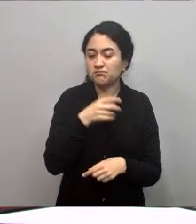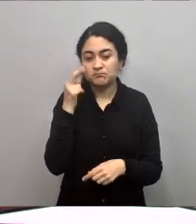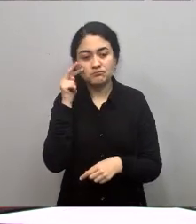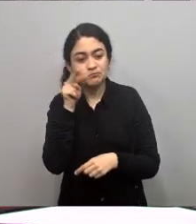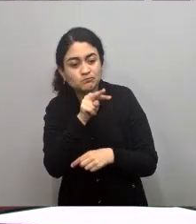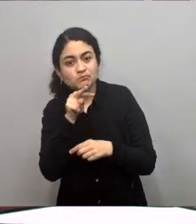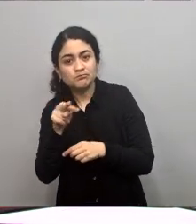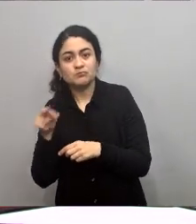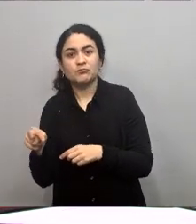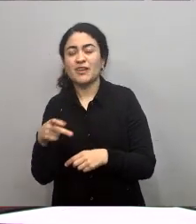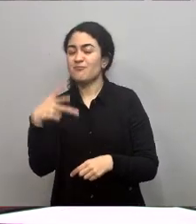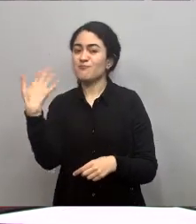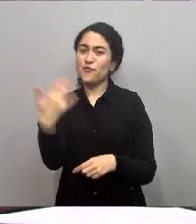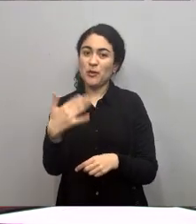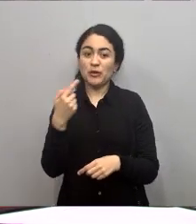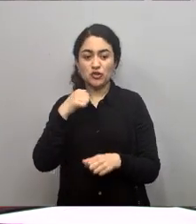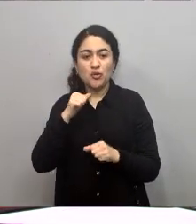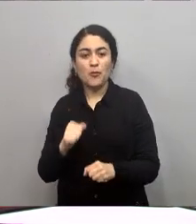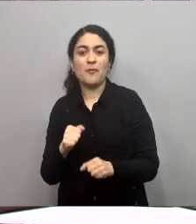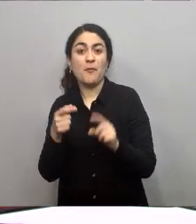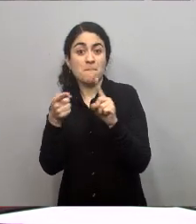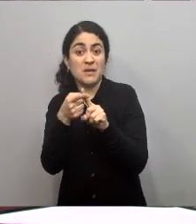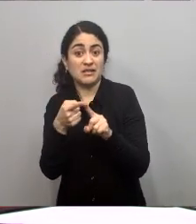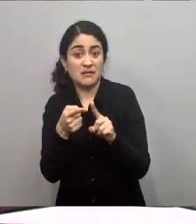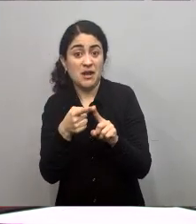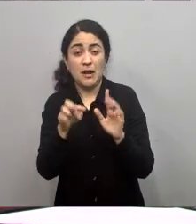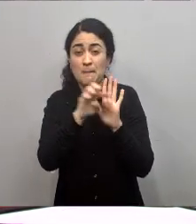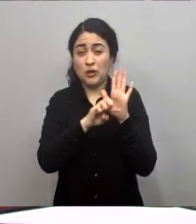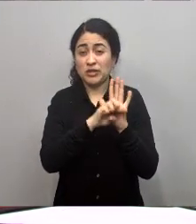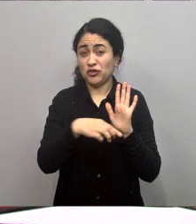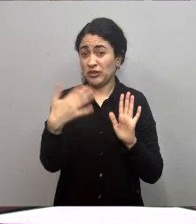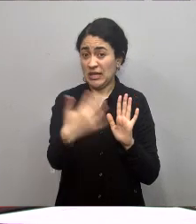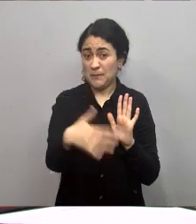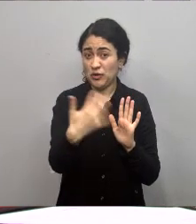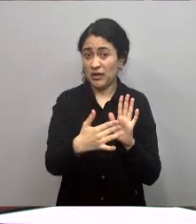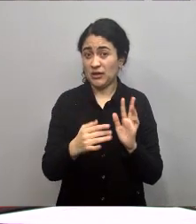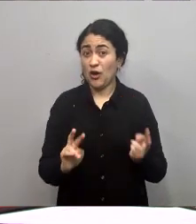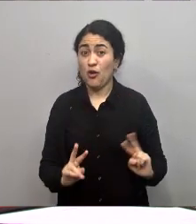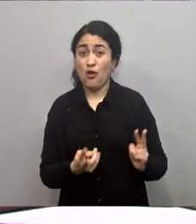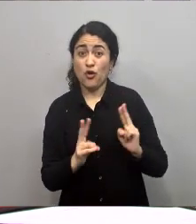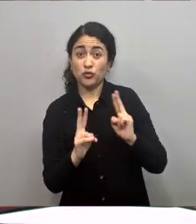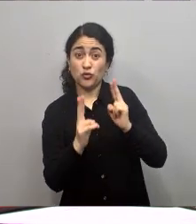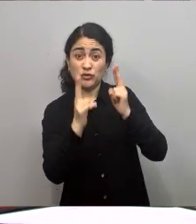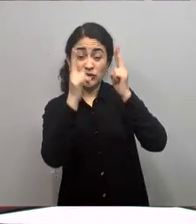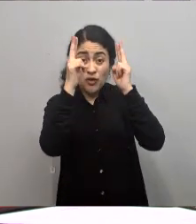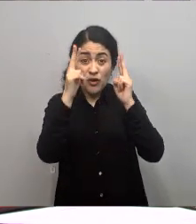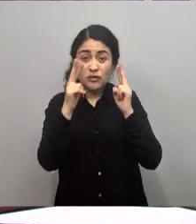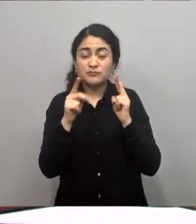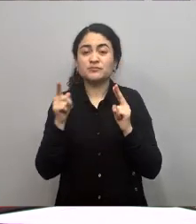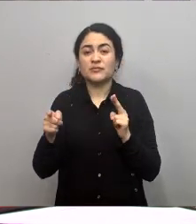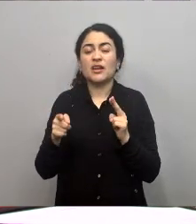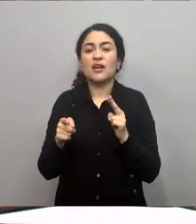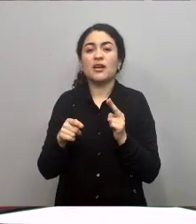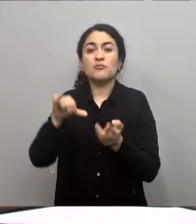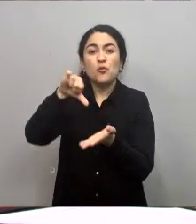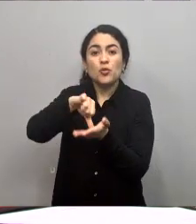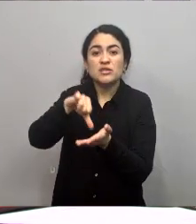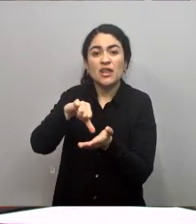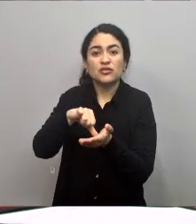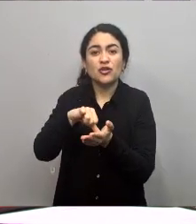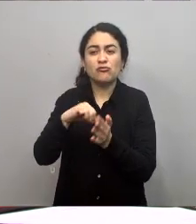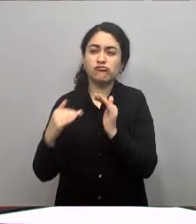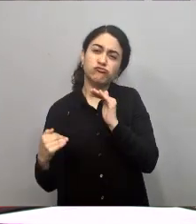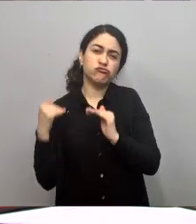importante y pudimos incidir en proyectos tan relevantes como, por ejemplo, la construcción de este centro suprarregional del cáncer, que para